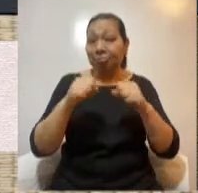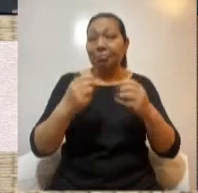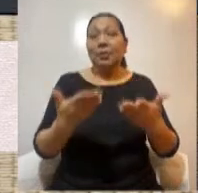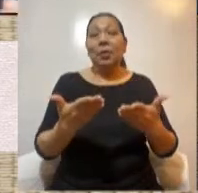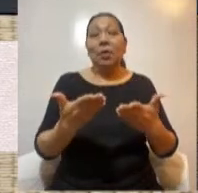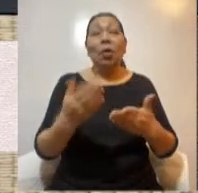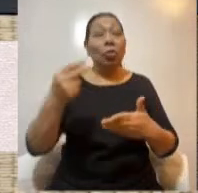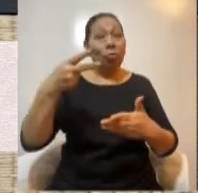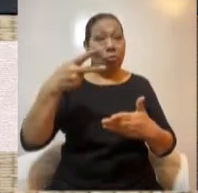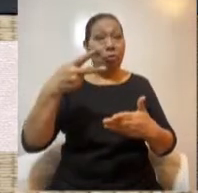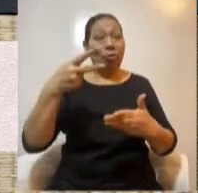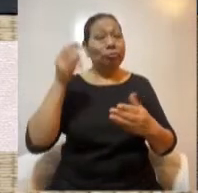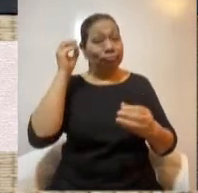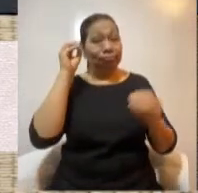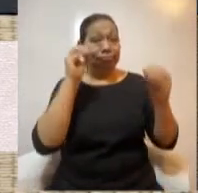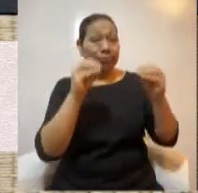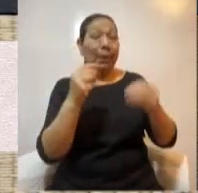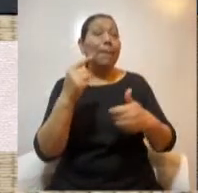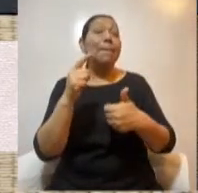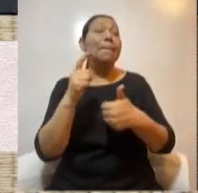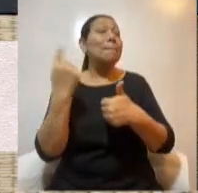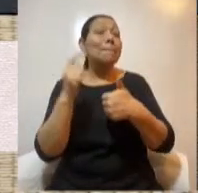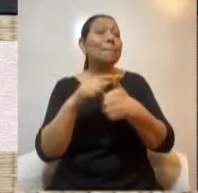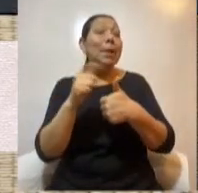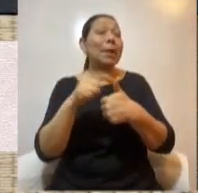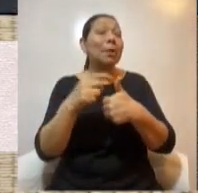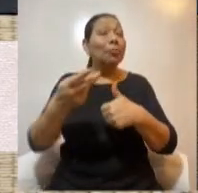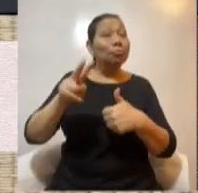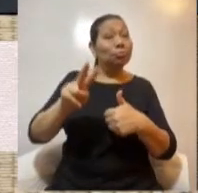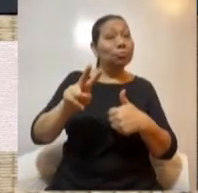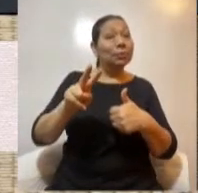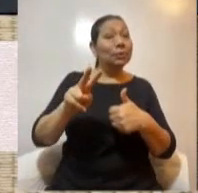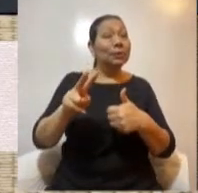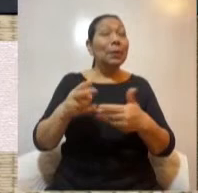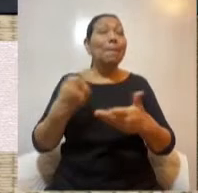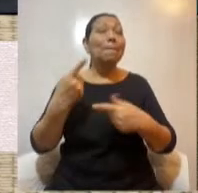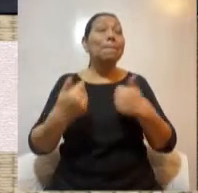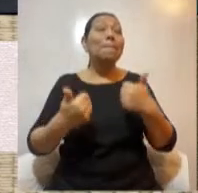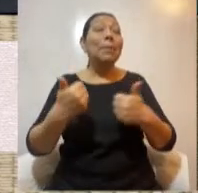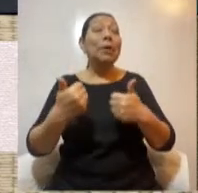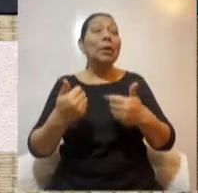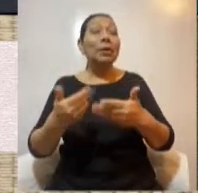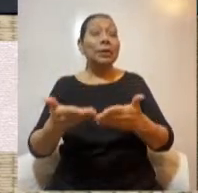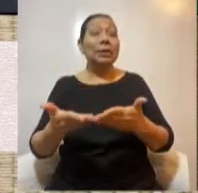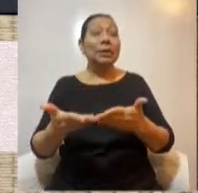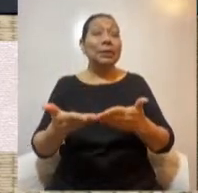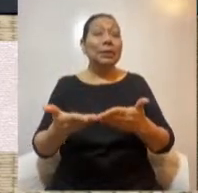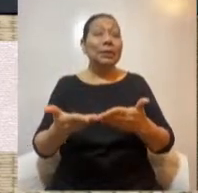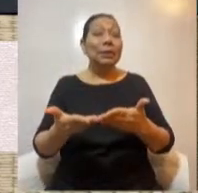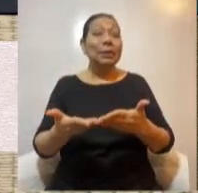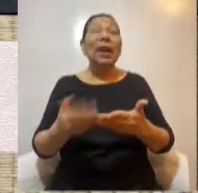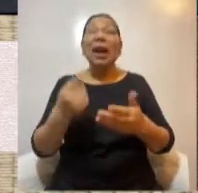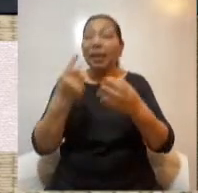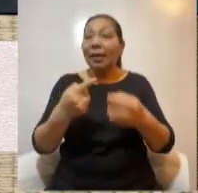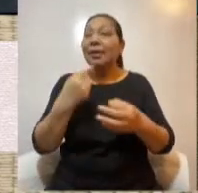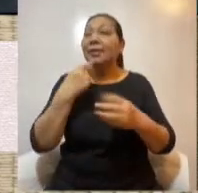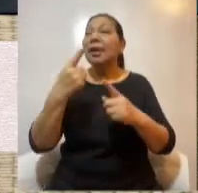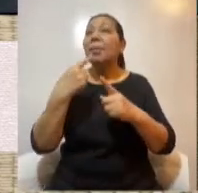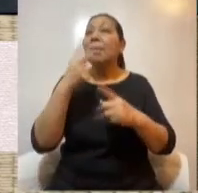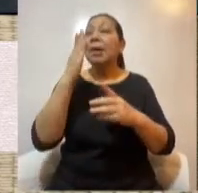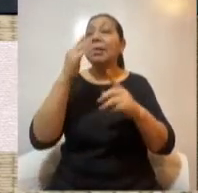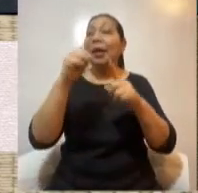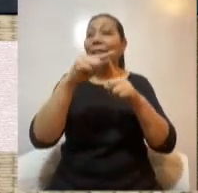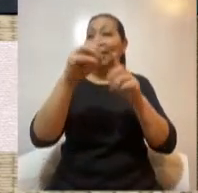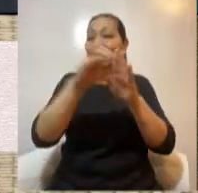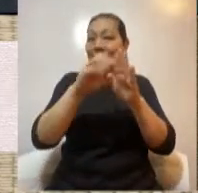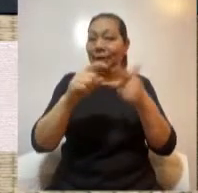sí mismo dos grandes aportes. En primer lugar, aumenta el grado de predictibilidad de las decisiones del